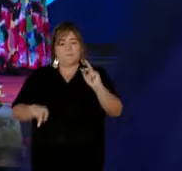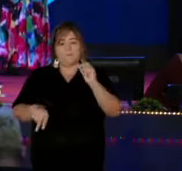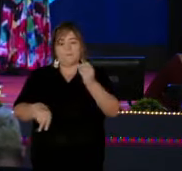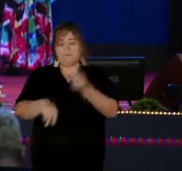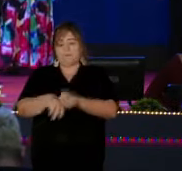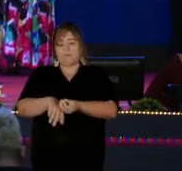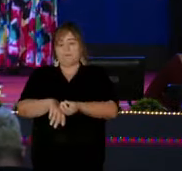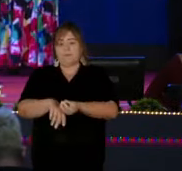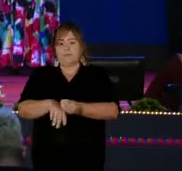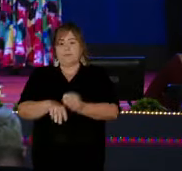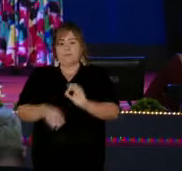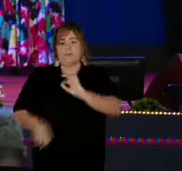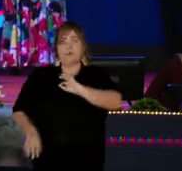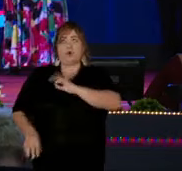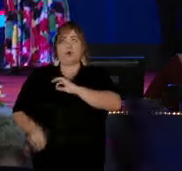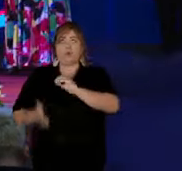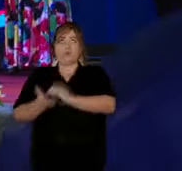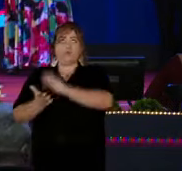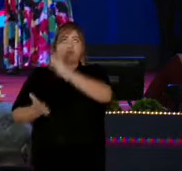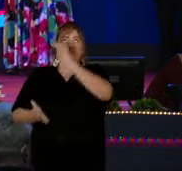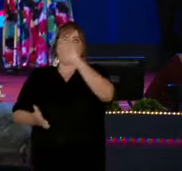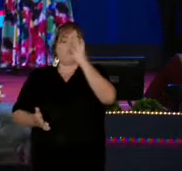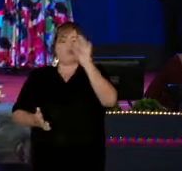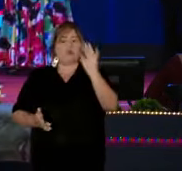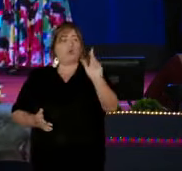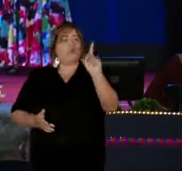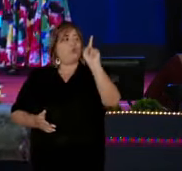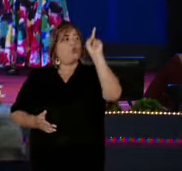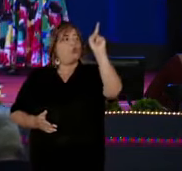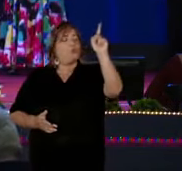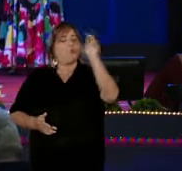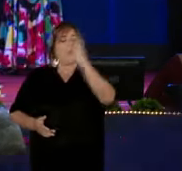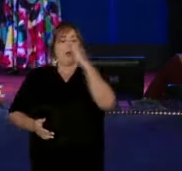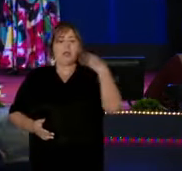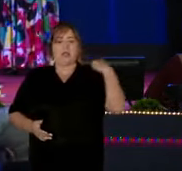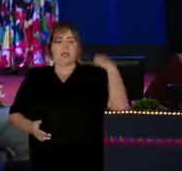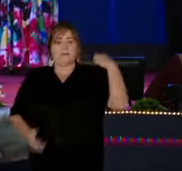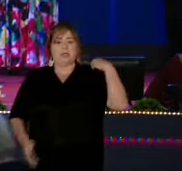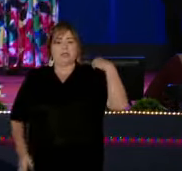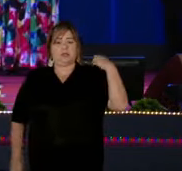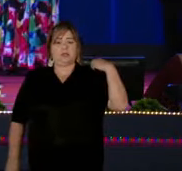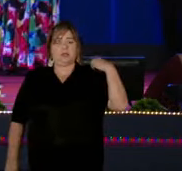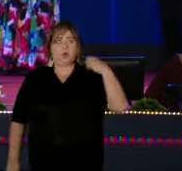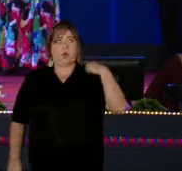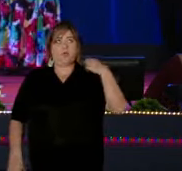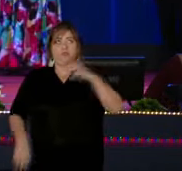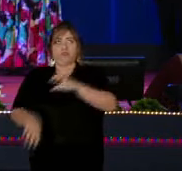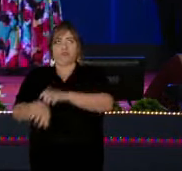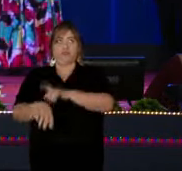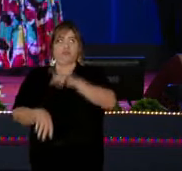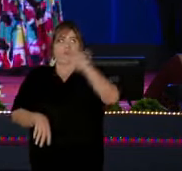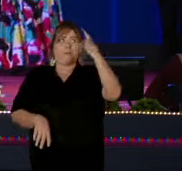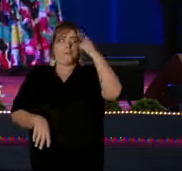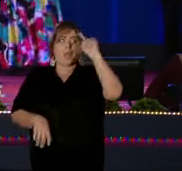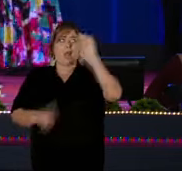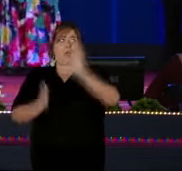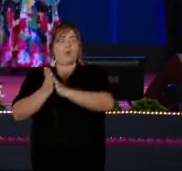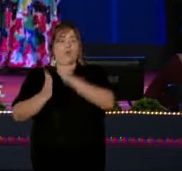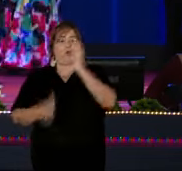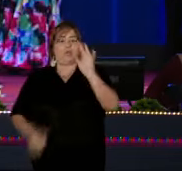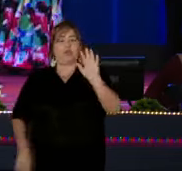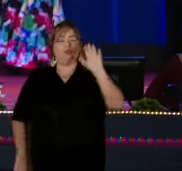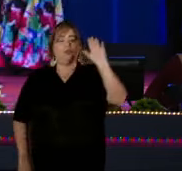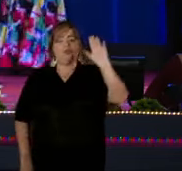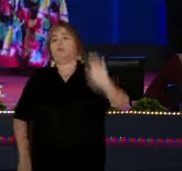victoria. Para gloria de tu nombre. Serás tú el capitán de esa nave para la gloria tuya, Señor.